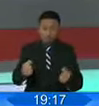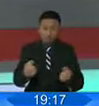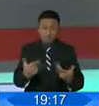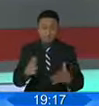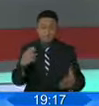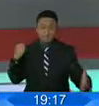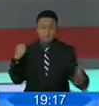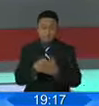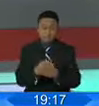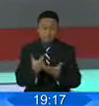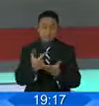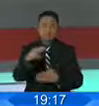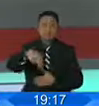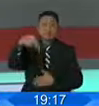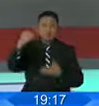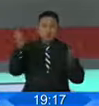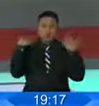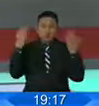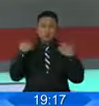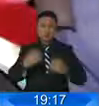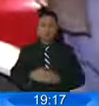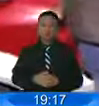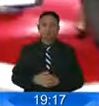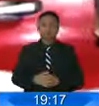esta madrugada en el norte de Guayaquil.